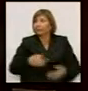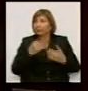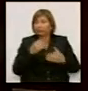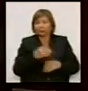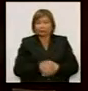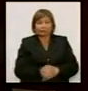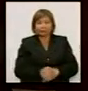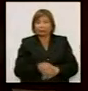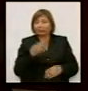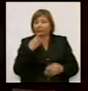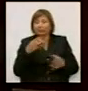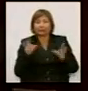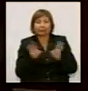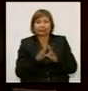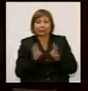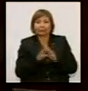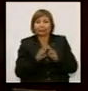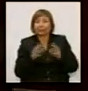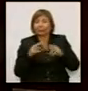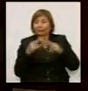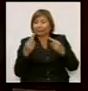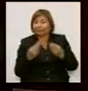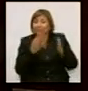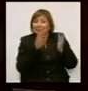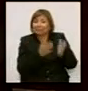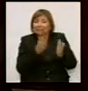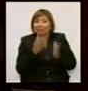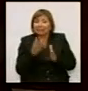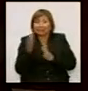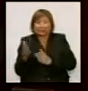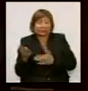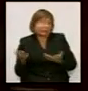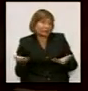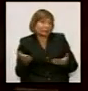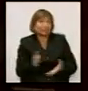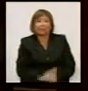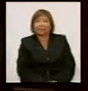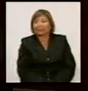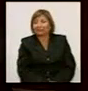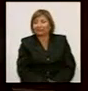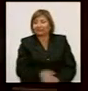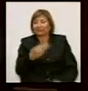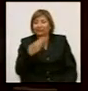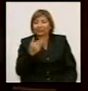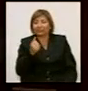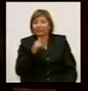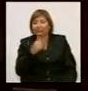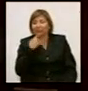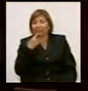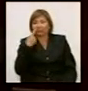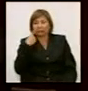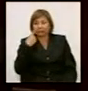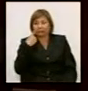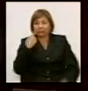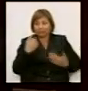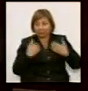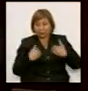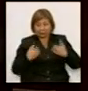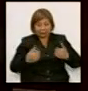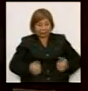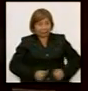de la Asamblea en la etapa preparatoria. Aya es un hombre que tiene la vida